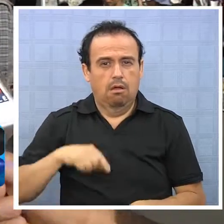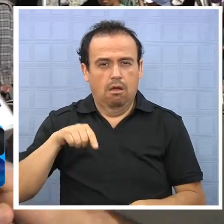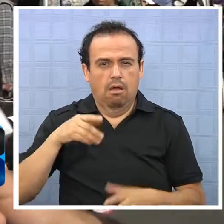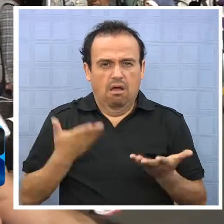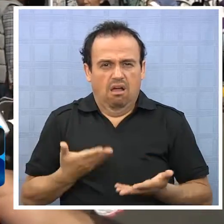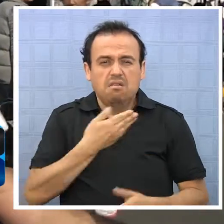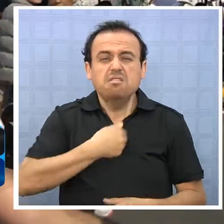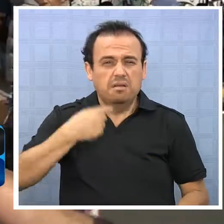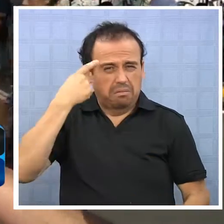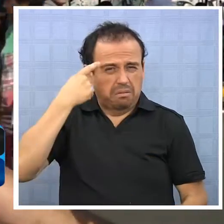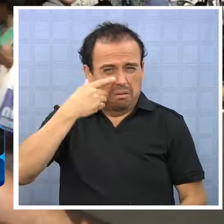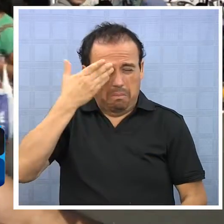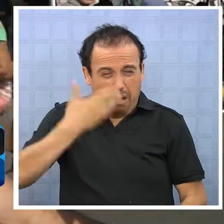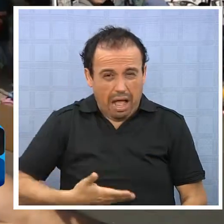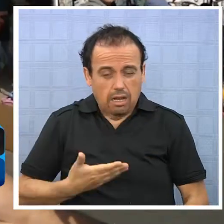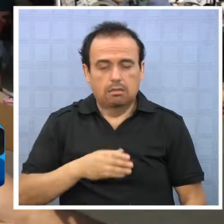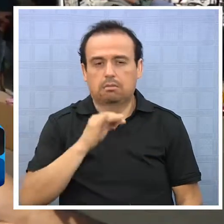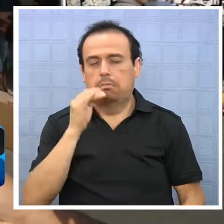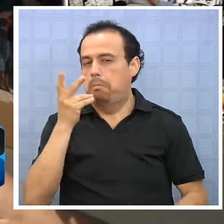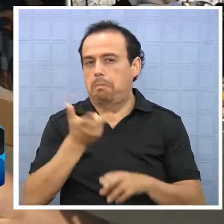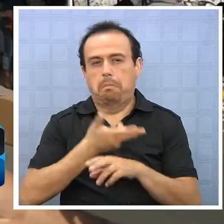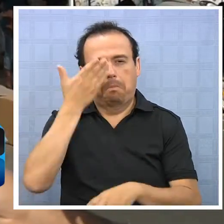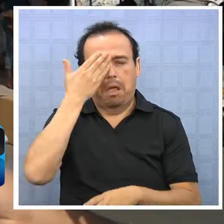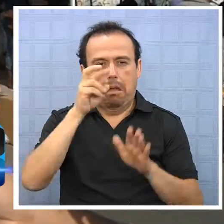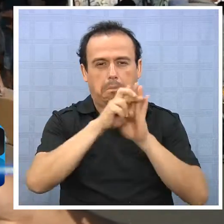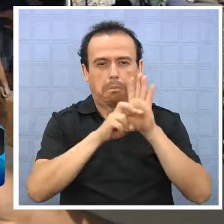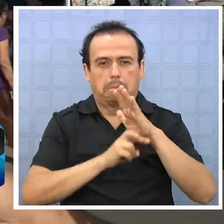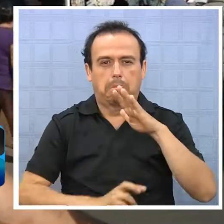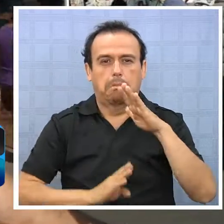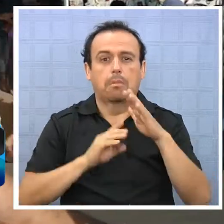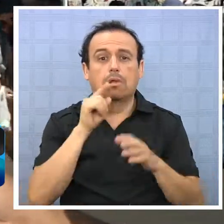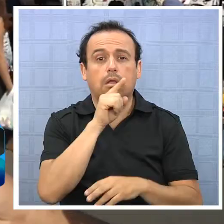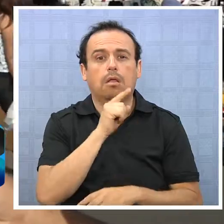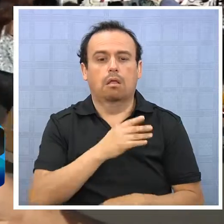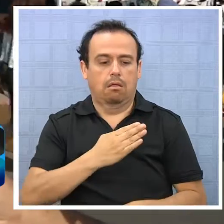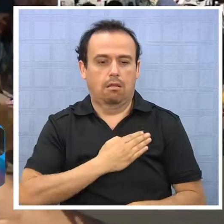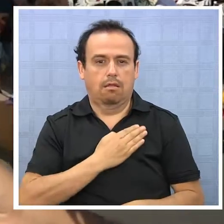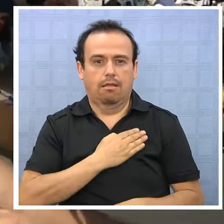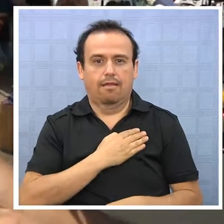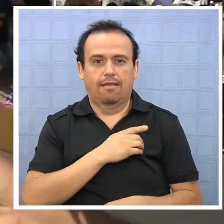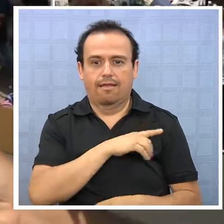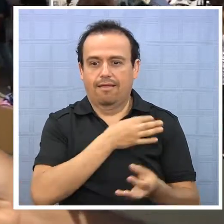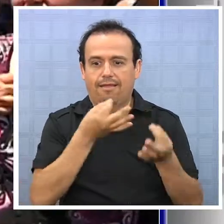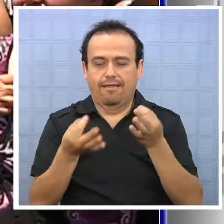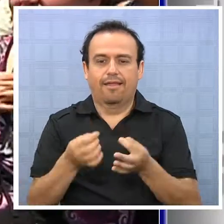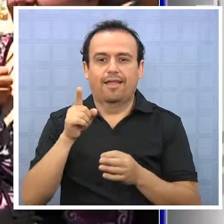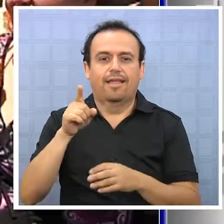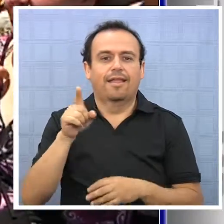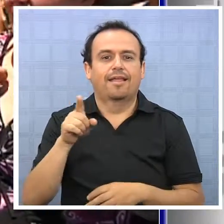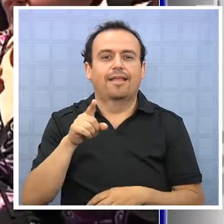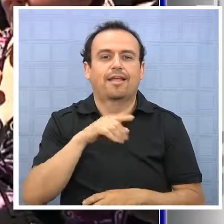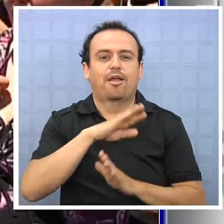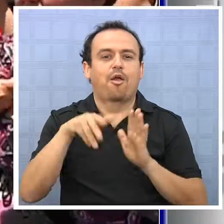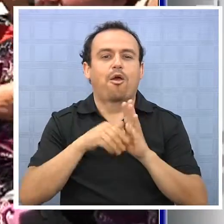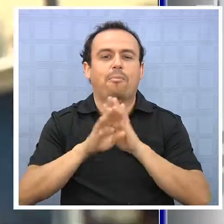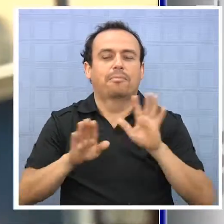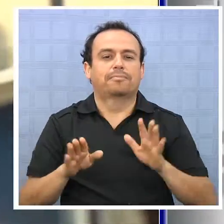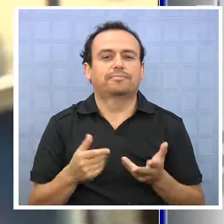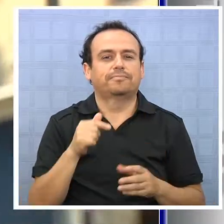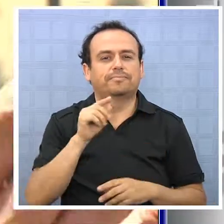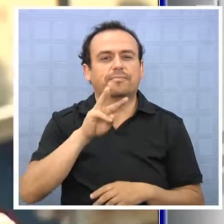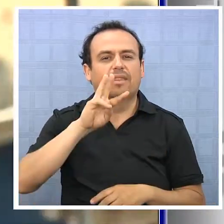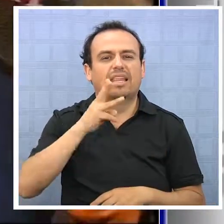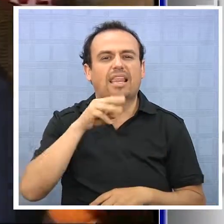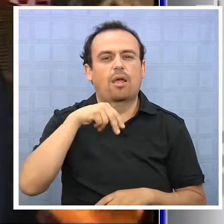mal malísimo son todos proyectos que tenía la Michel y que ellos lo completaron nada más las primarias están fijadas para el